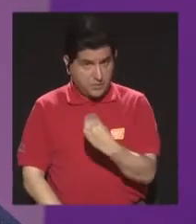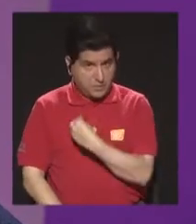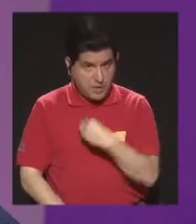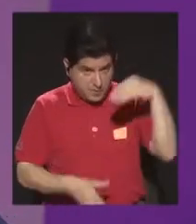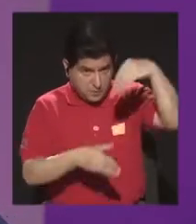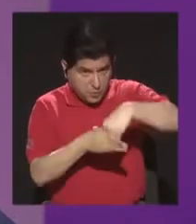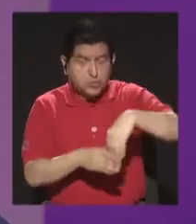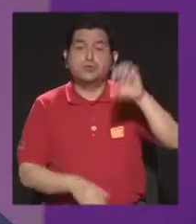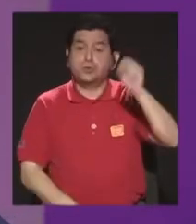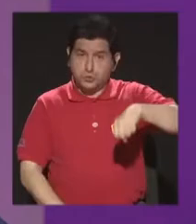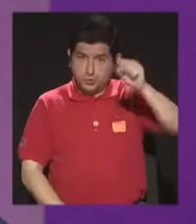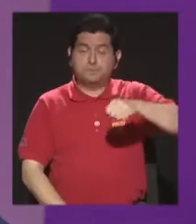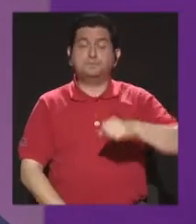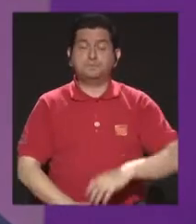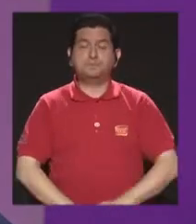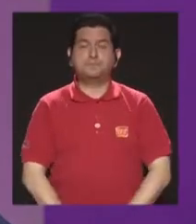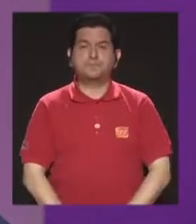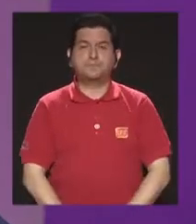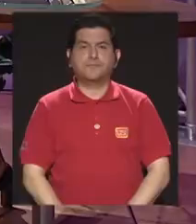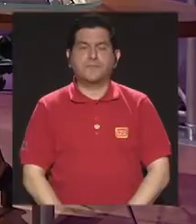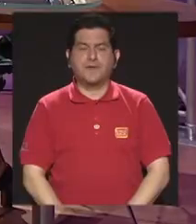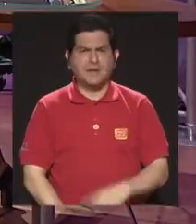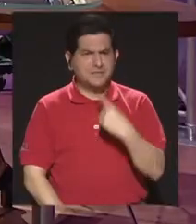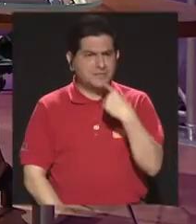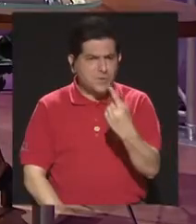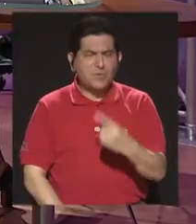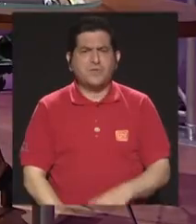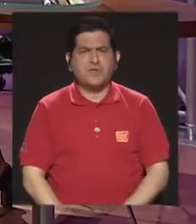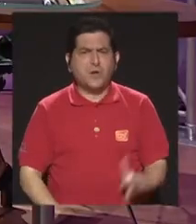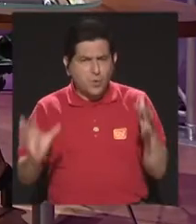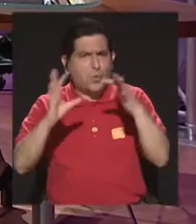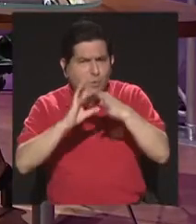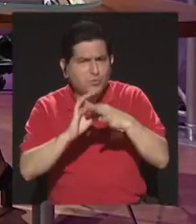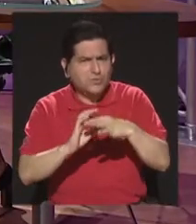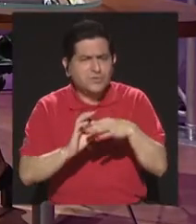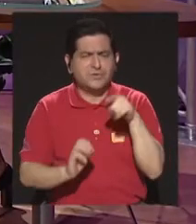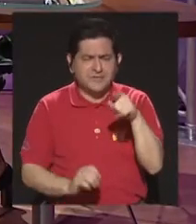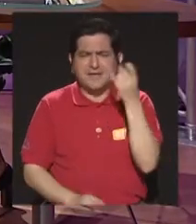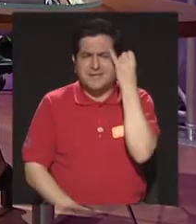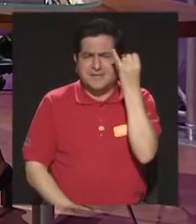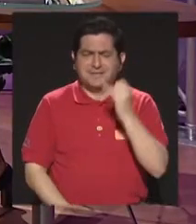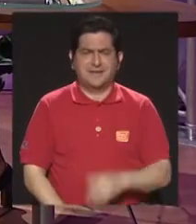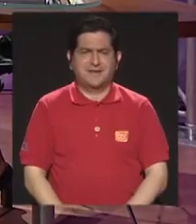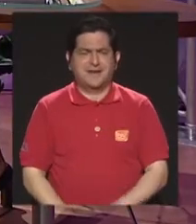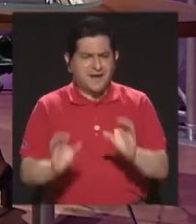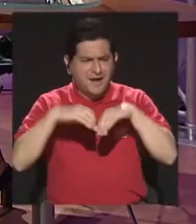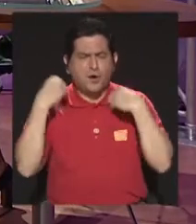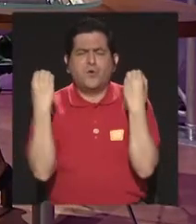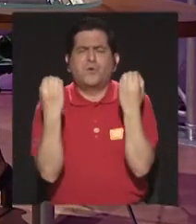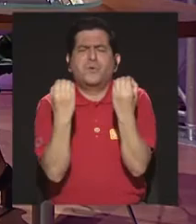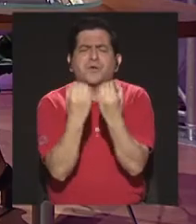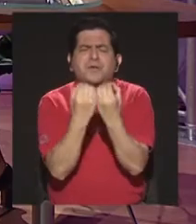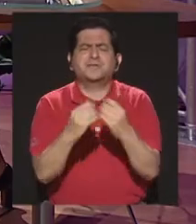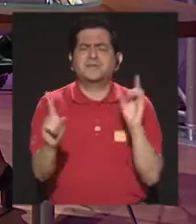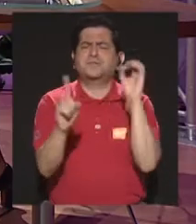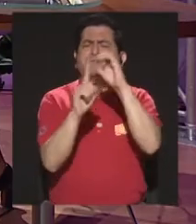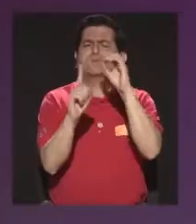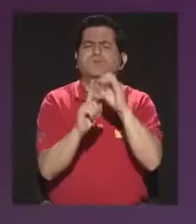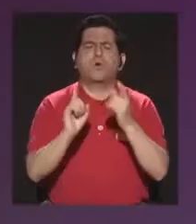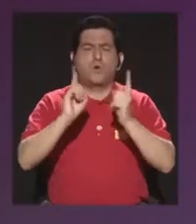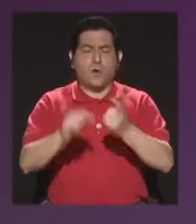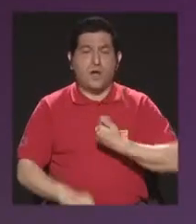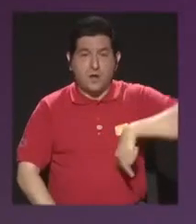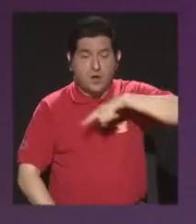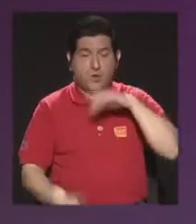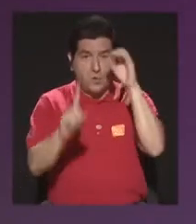organización? Sí. Ah, ok, es que te oí decir juntos. ¿Cuál es el objetivo de esta organización? Pues el objetivo de